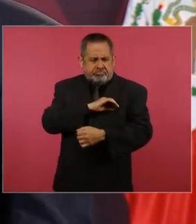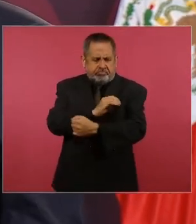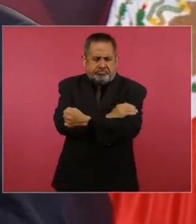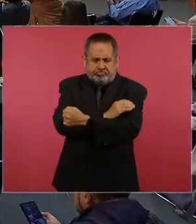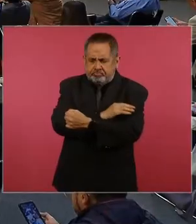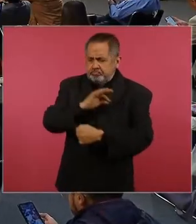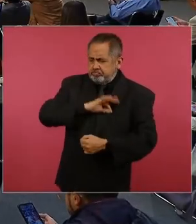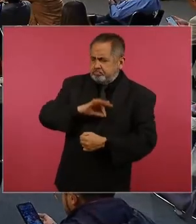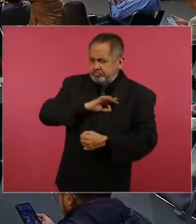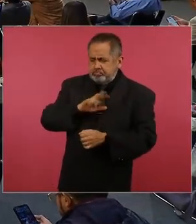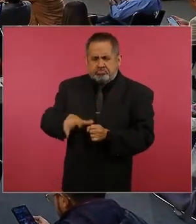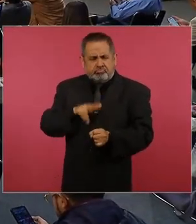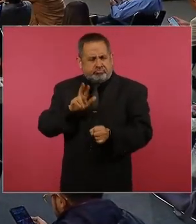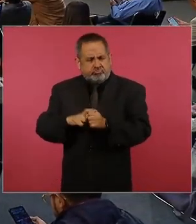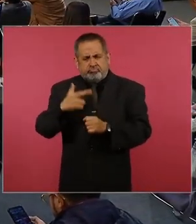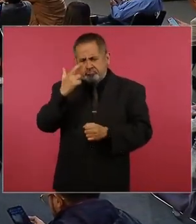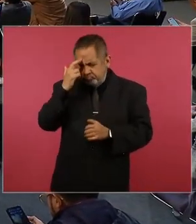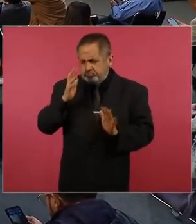razonable.